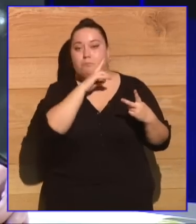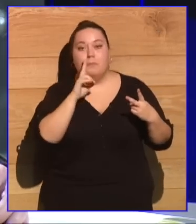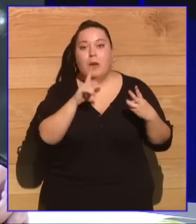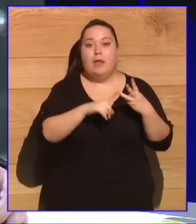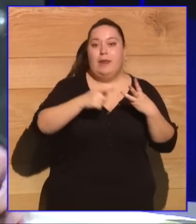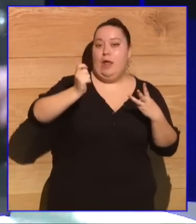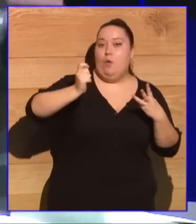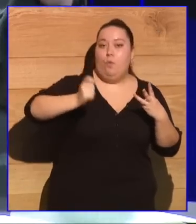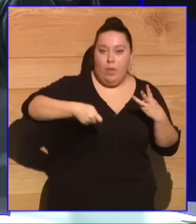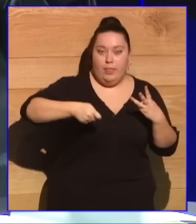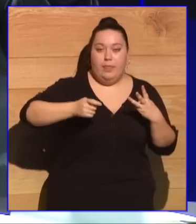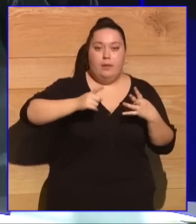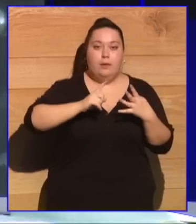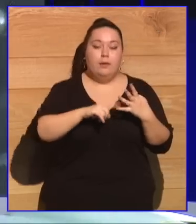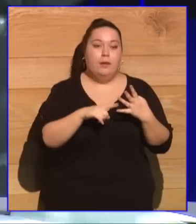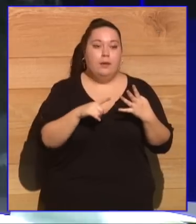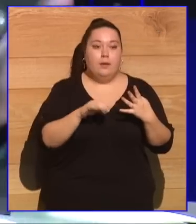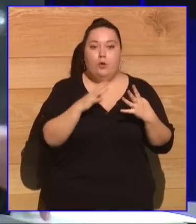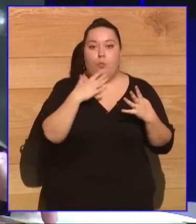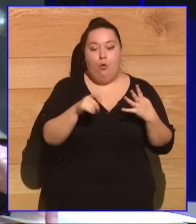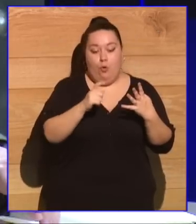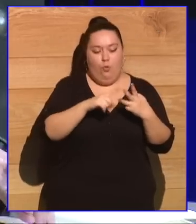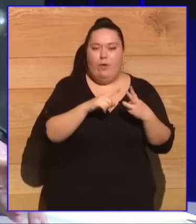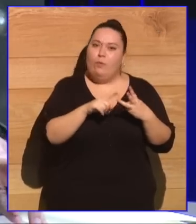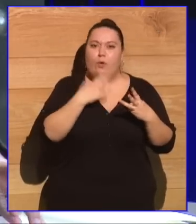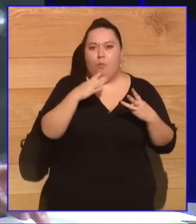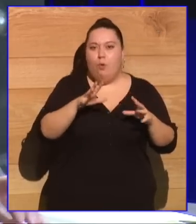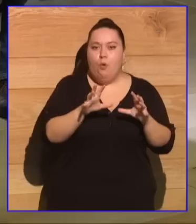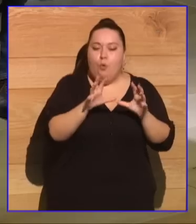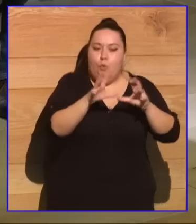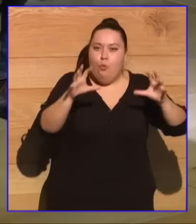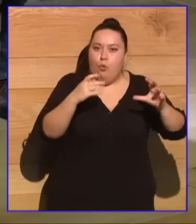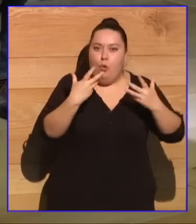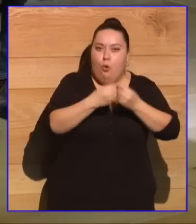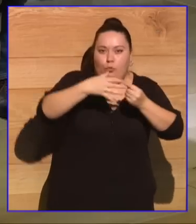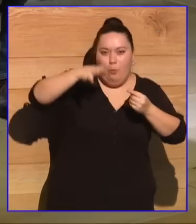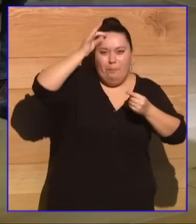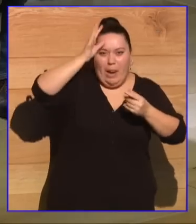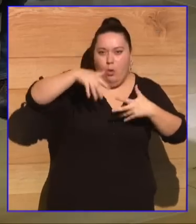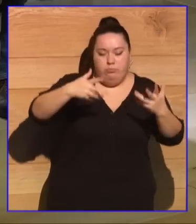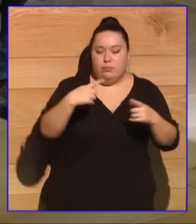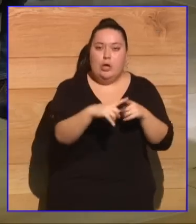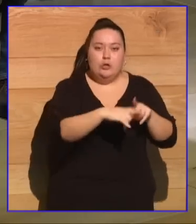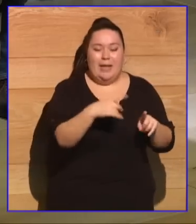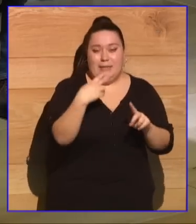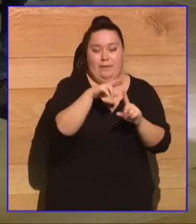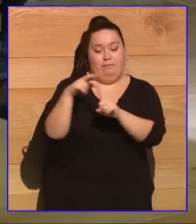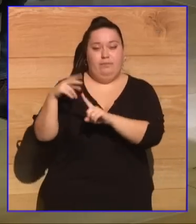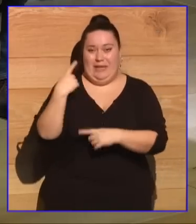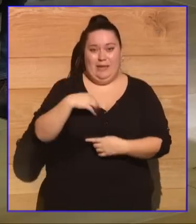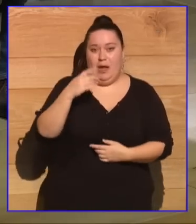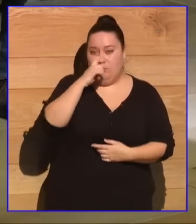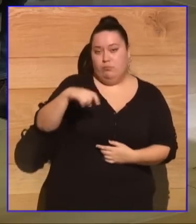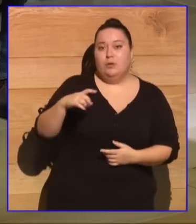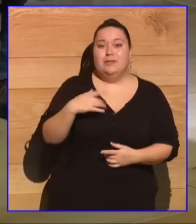del juez, que es una especie de gran culo con peluca. En fin, todas estas figuras que todos recordamos y que finalmente va a hacer